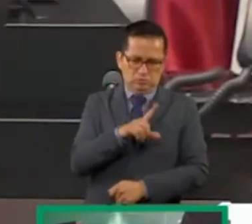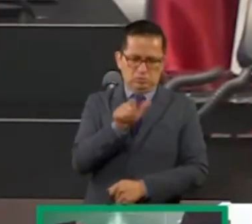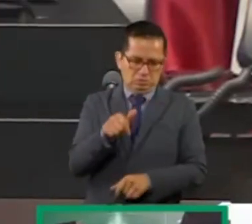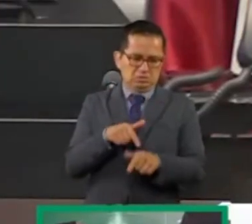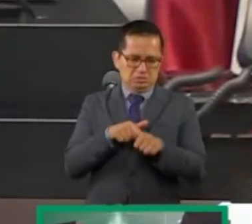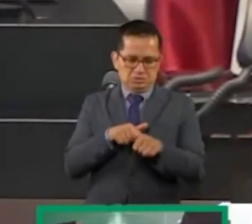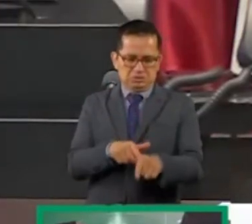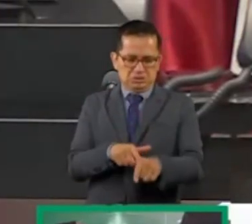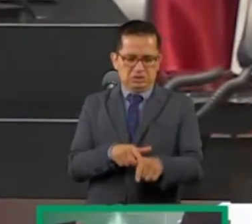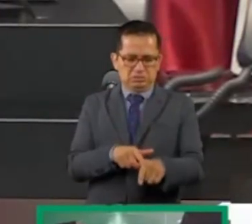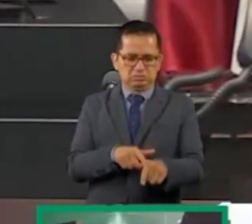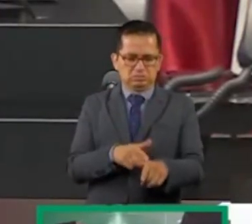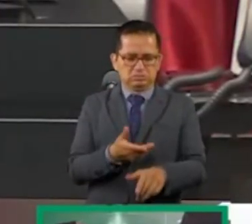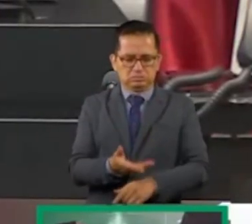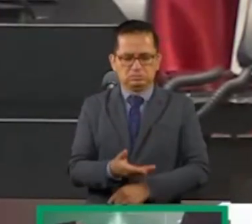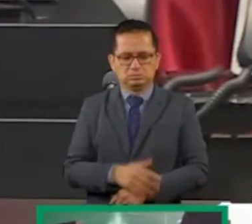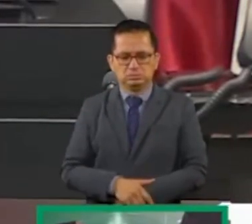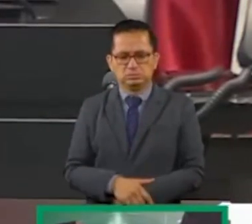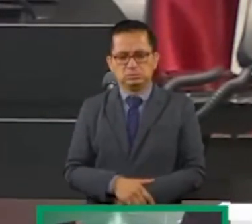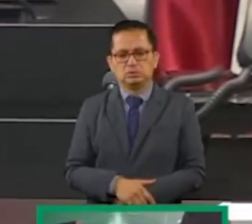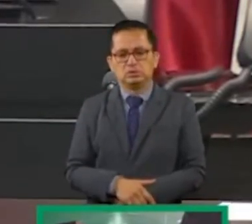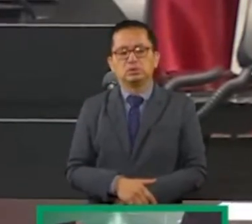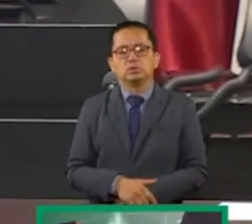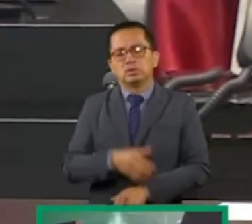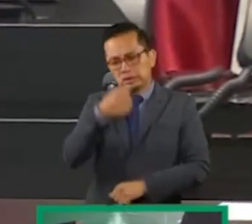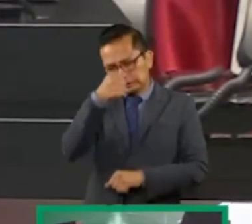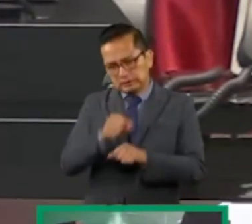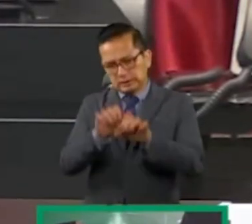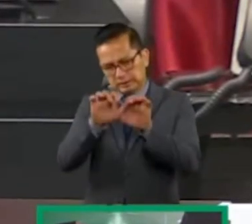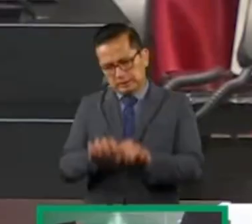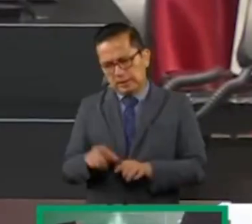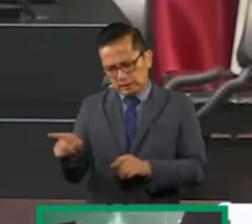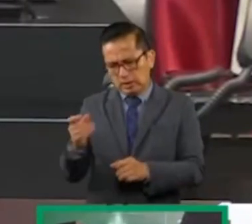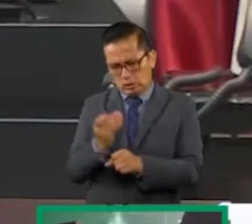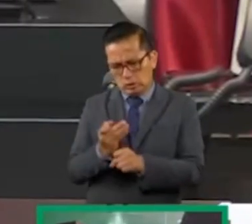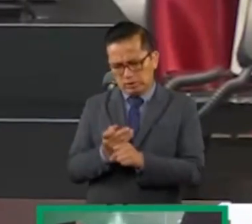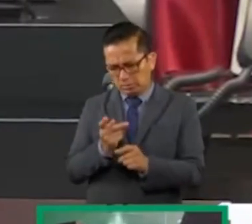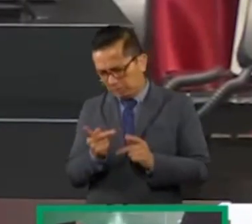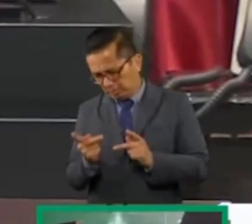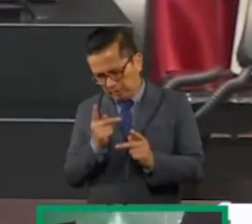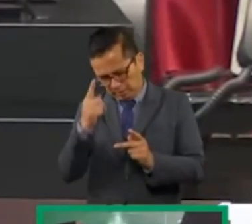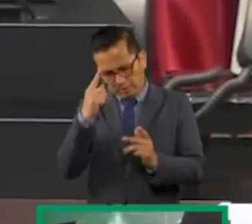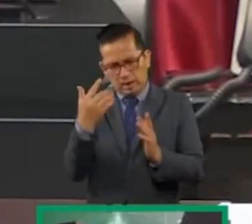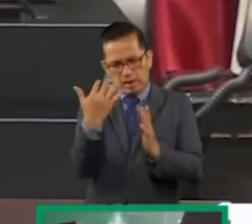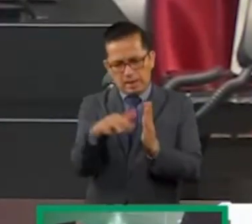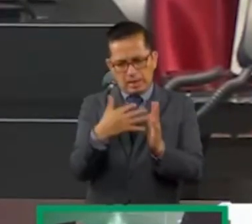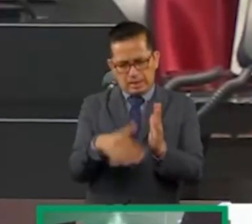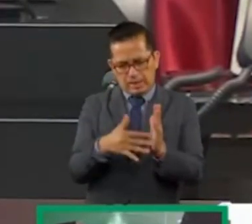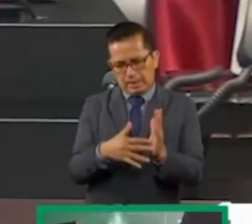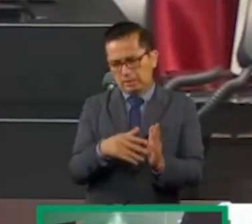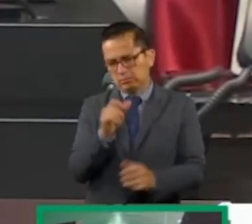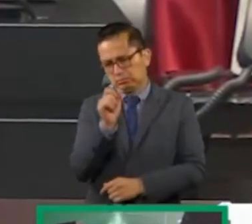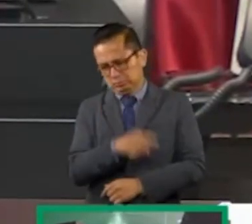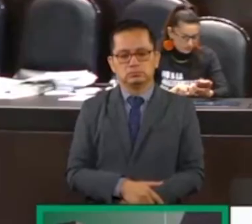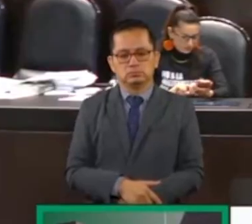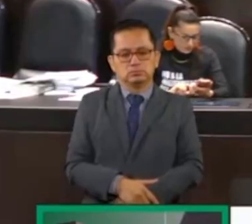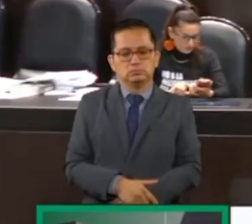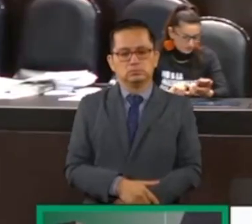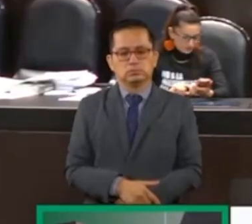continuar en breves momentos. Por favor, Secretaría, prepare los artículos que ha solicitado la